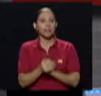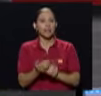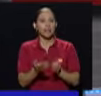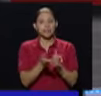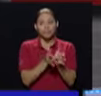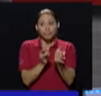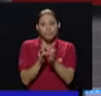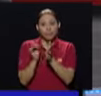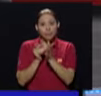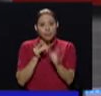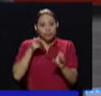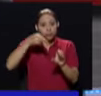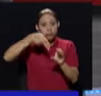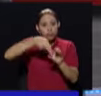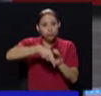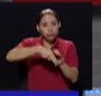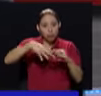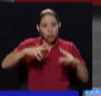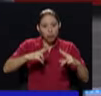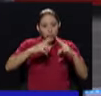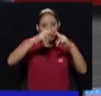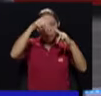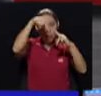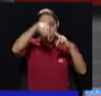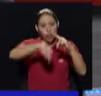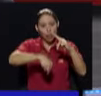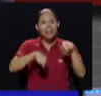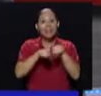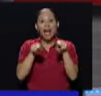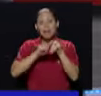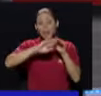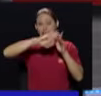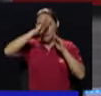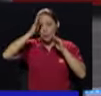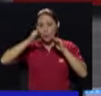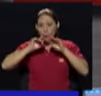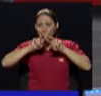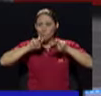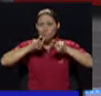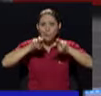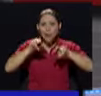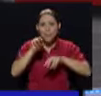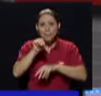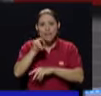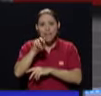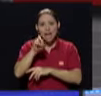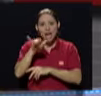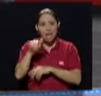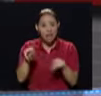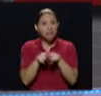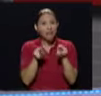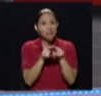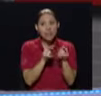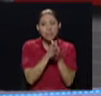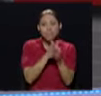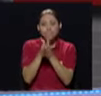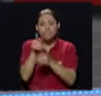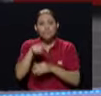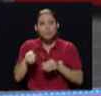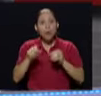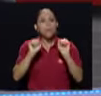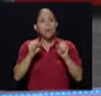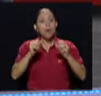explotación de campos petroleros, estamos hablando también de minería, explotación de grandes minas, generan